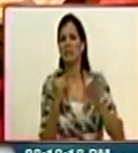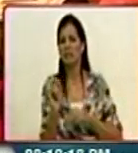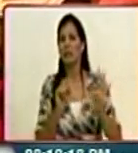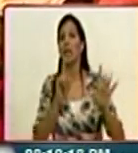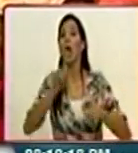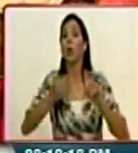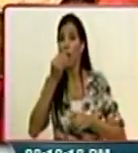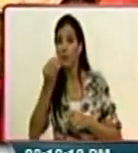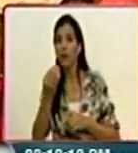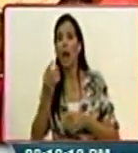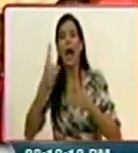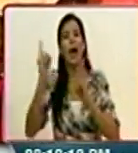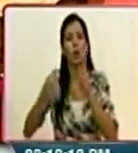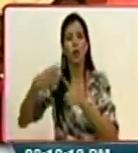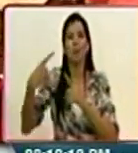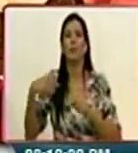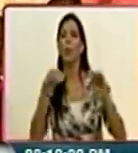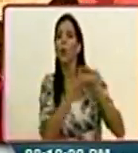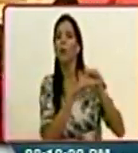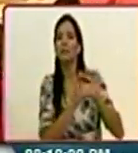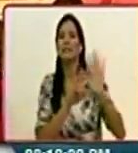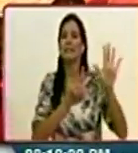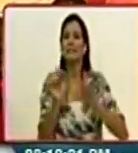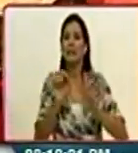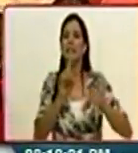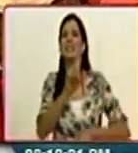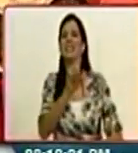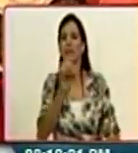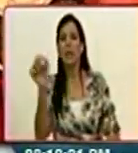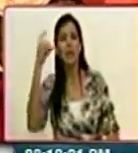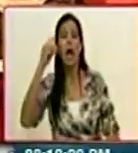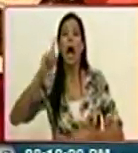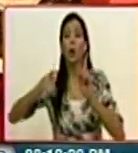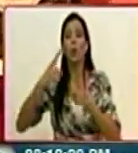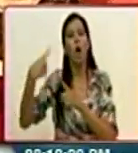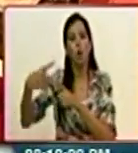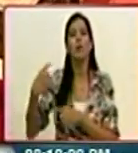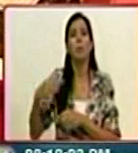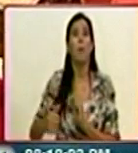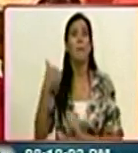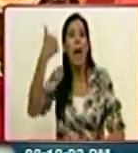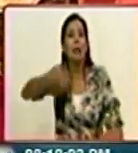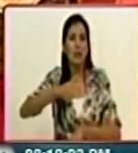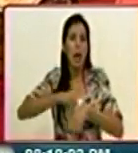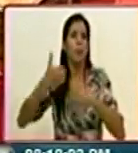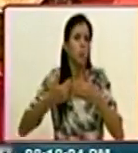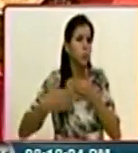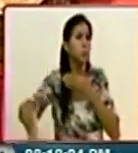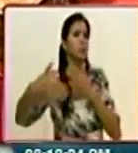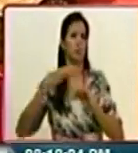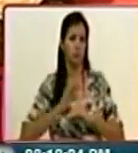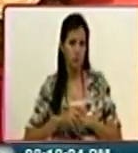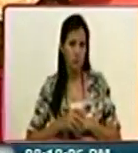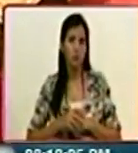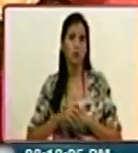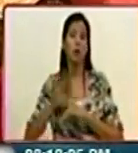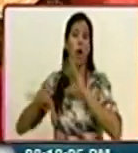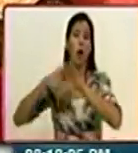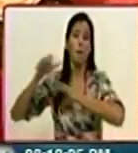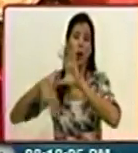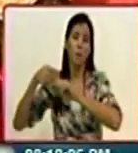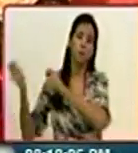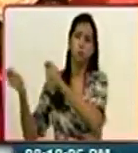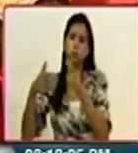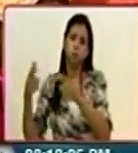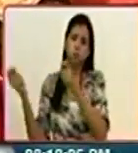para 90, para 100 días y algunos hasta más. Y tenemos todo el ciclo logístico de importación donde hay que